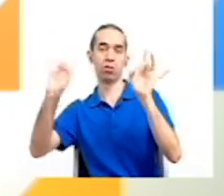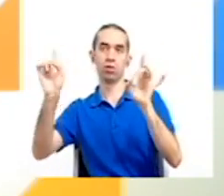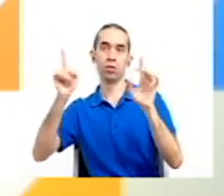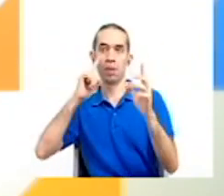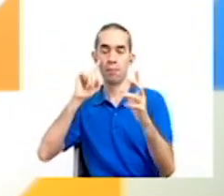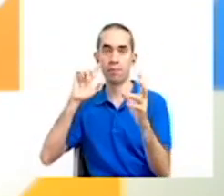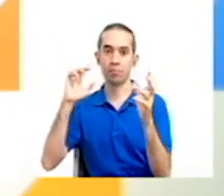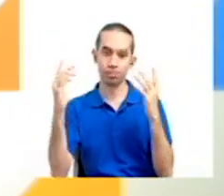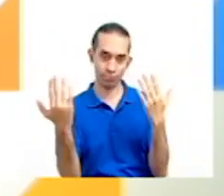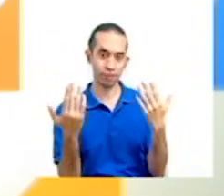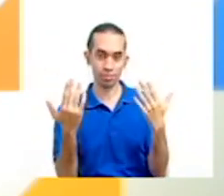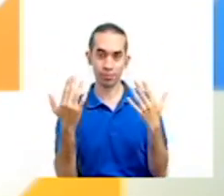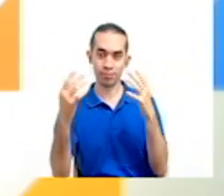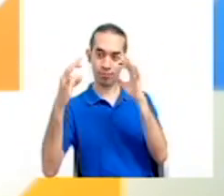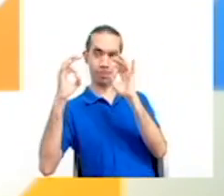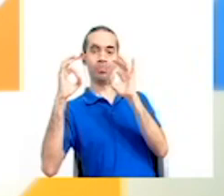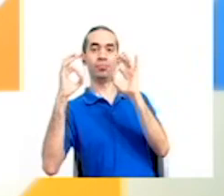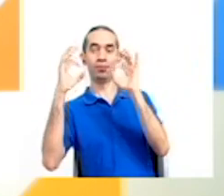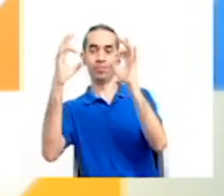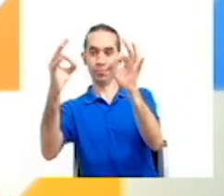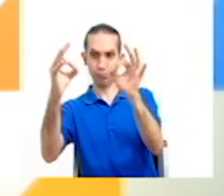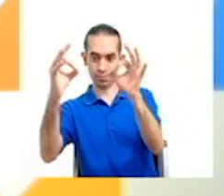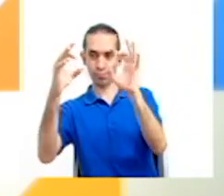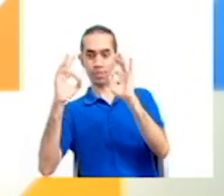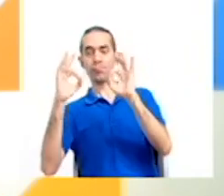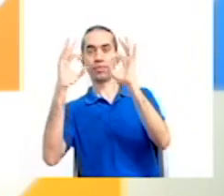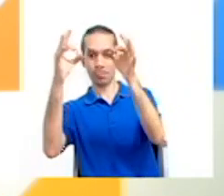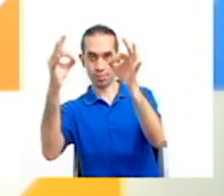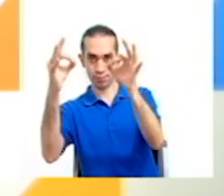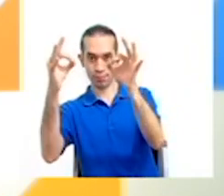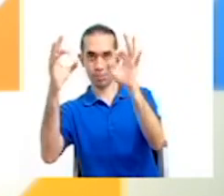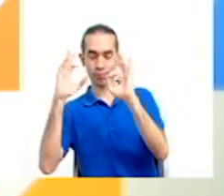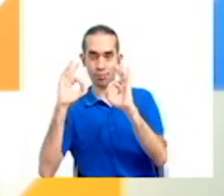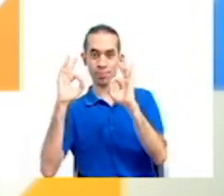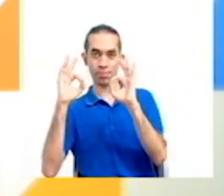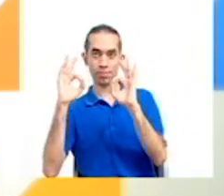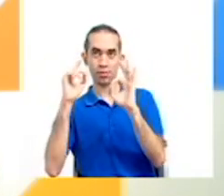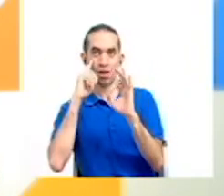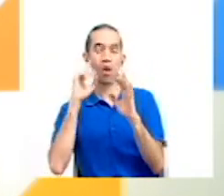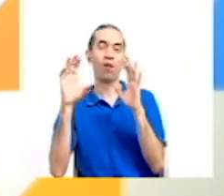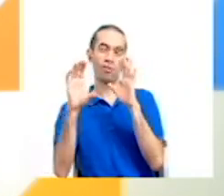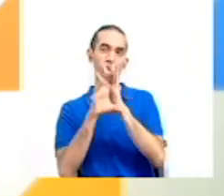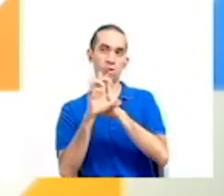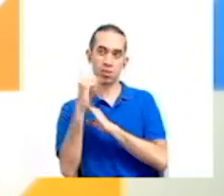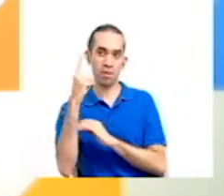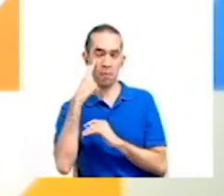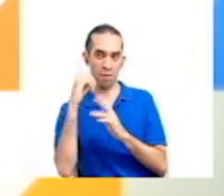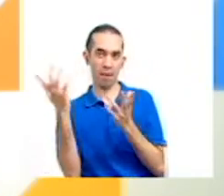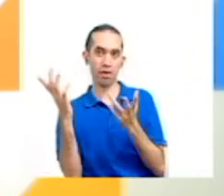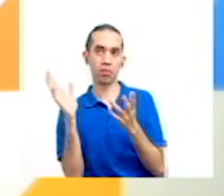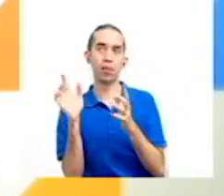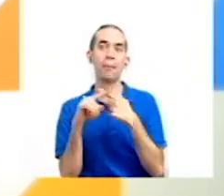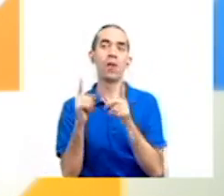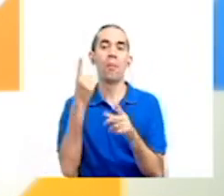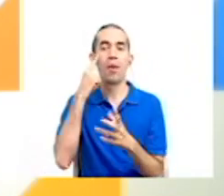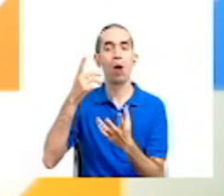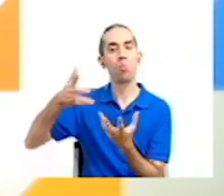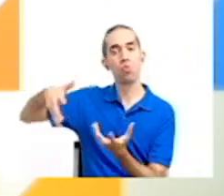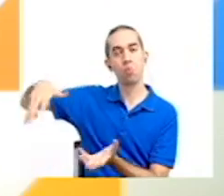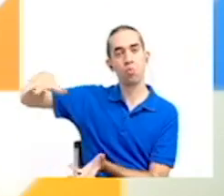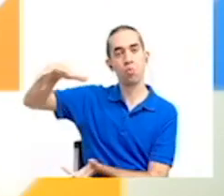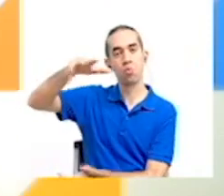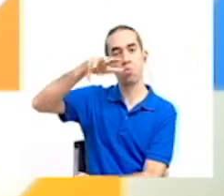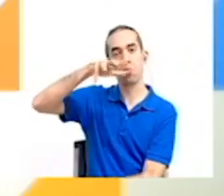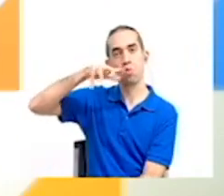los vemos como si estuvieran acá. En las imágenes que ustedes pueden ver, lo pueden ver así, pero como les digo, esto es tridimensional.